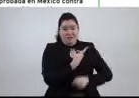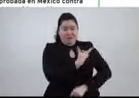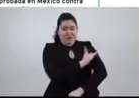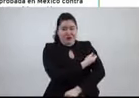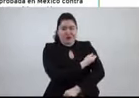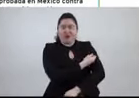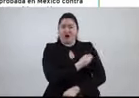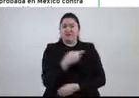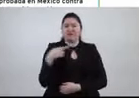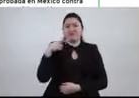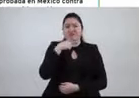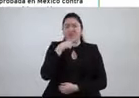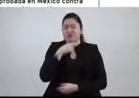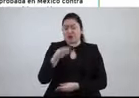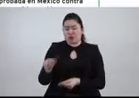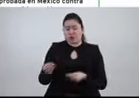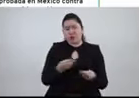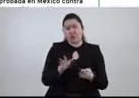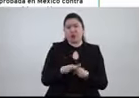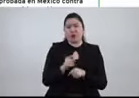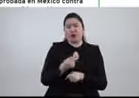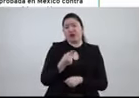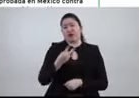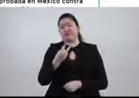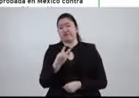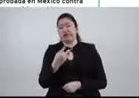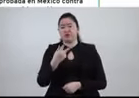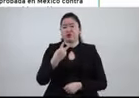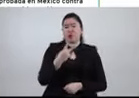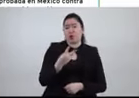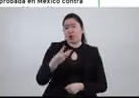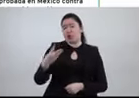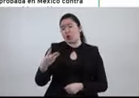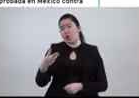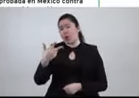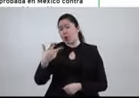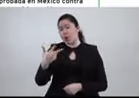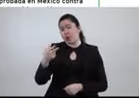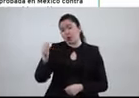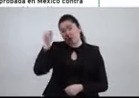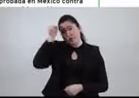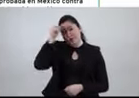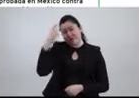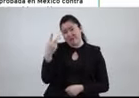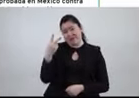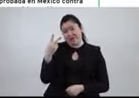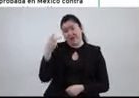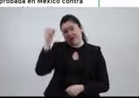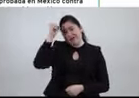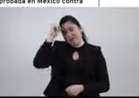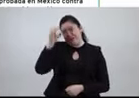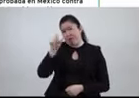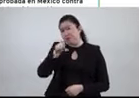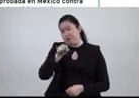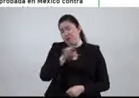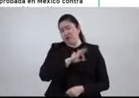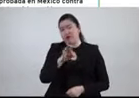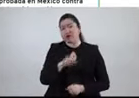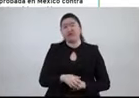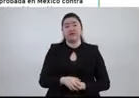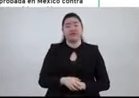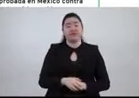de fácil manejo porque se mantiene de 2 a 8 grados centígrados. Entonces, es una vacuna que el